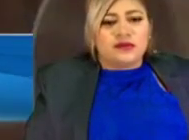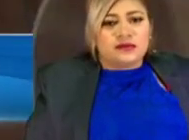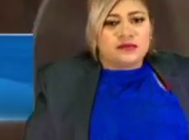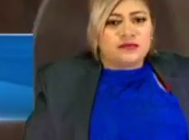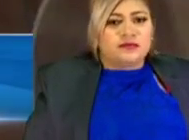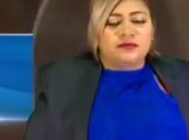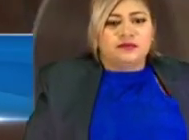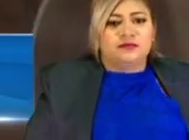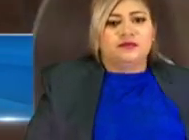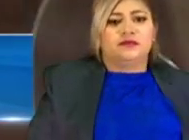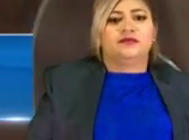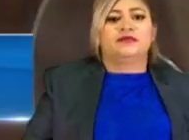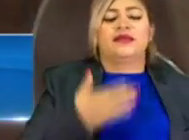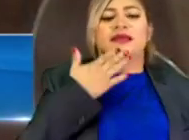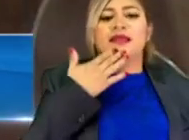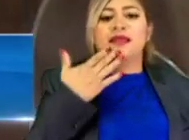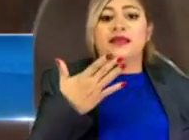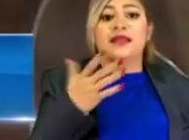Gracias a la ley del PASEU,